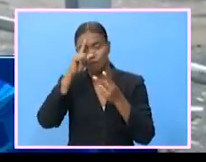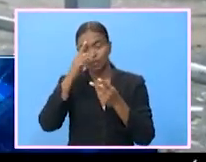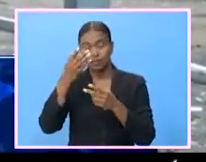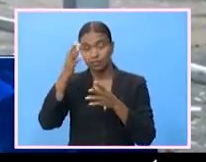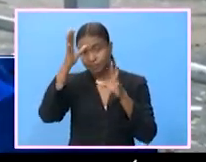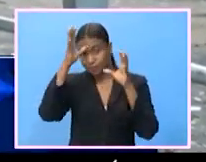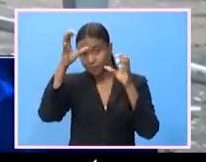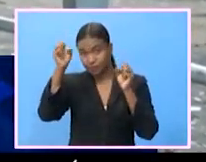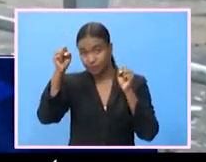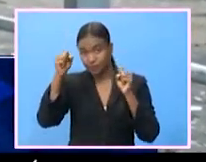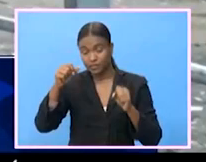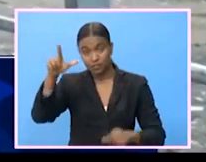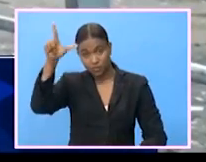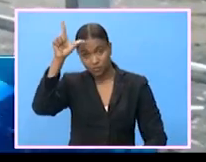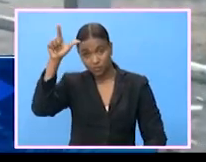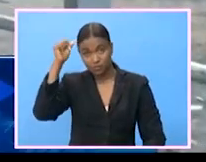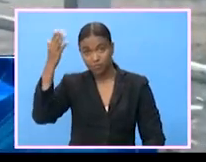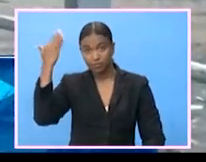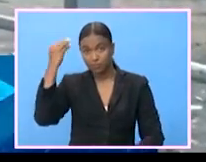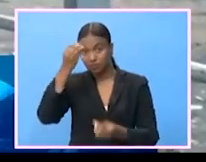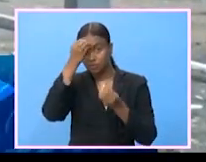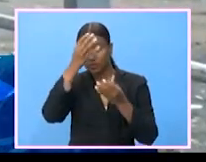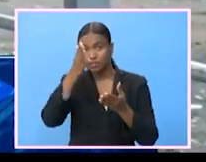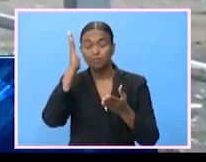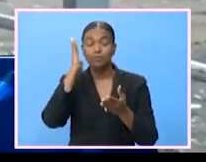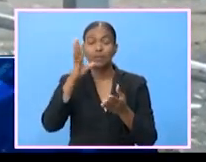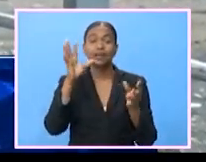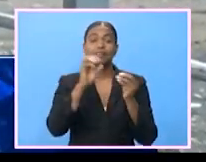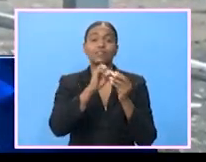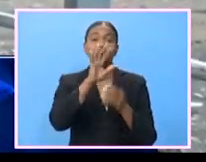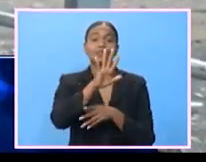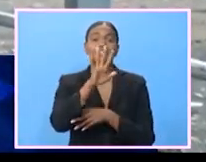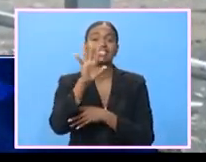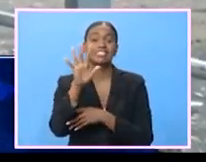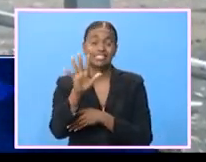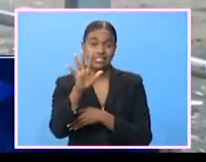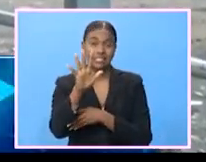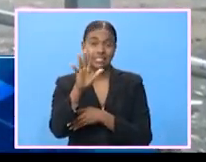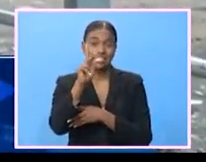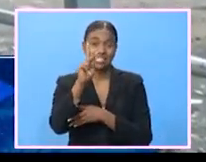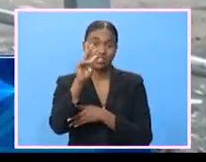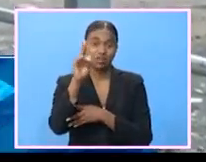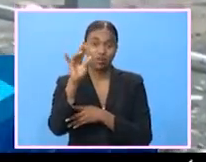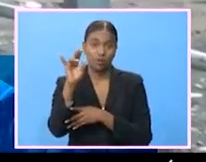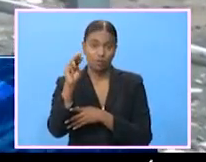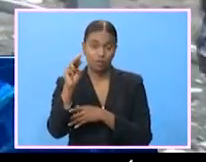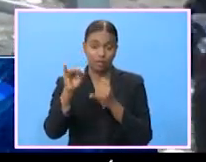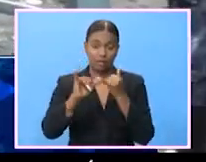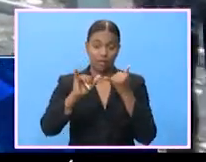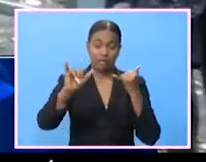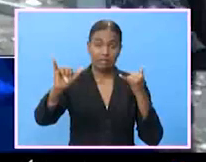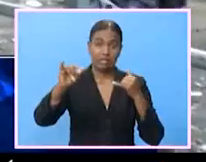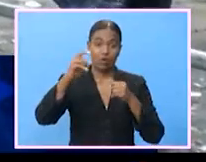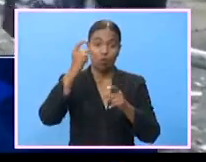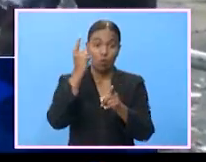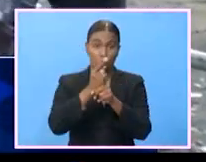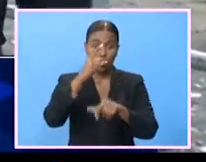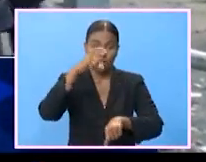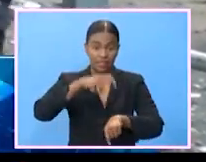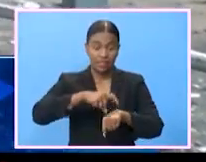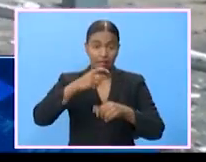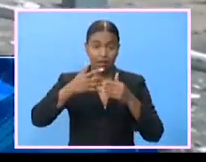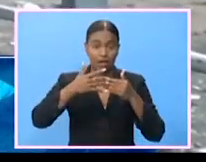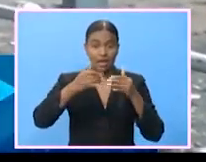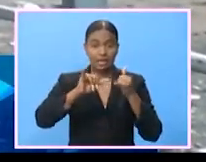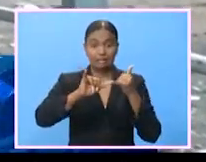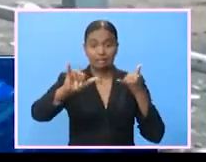presidente Luis Abinader, dio a conocer de que serían unos 55 kilómetros, justo el tiempo y a lo largo del ancho